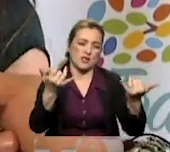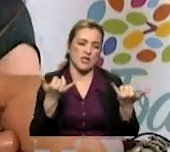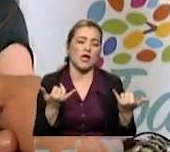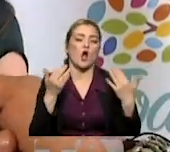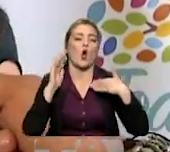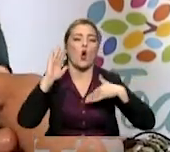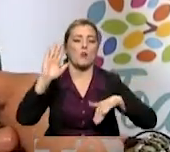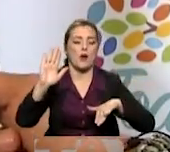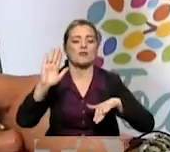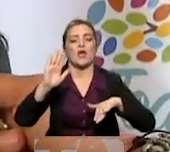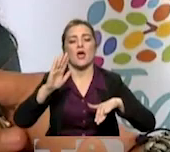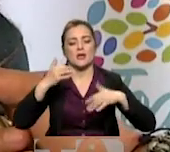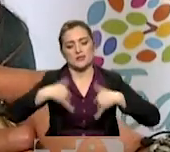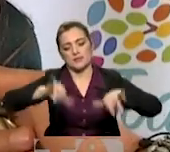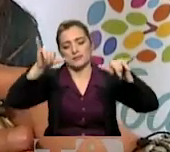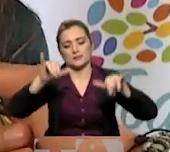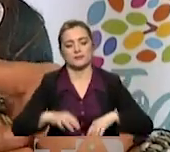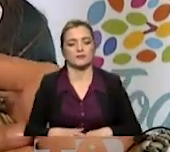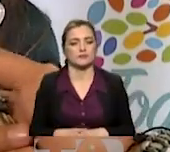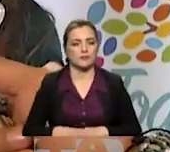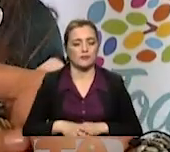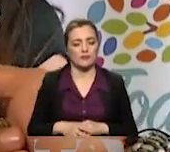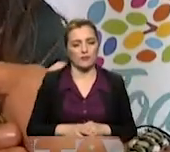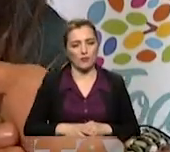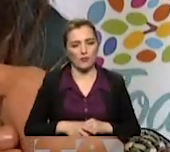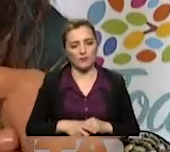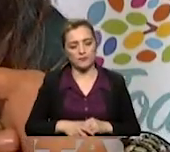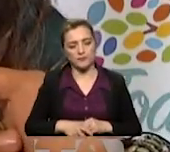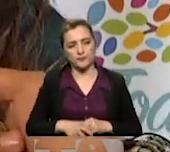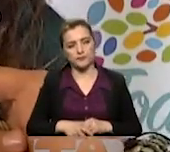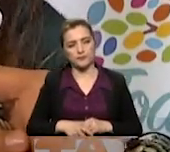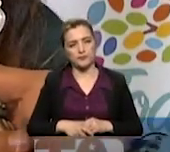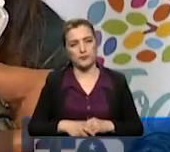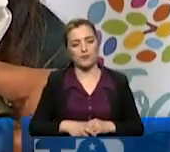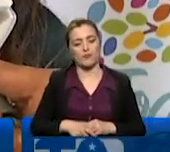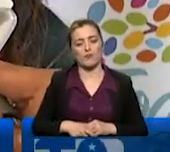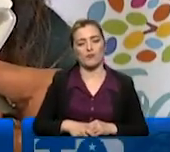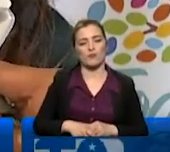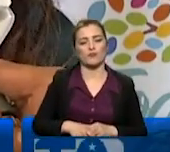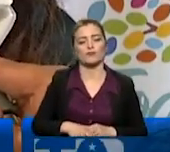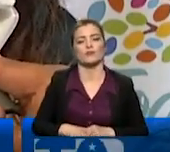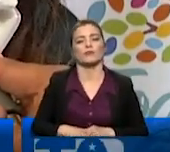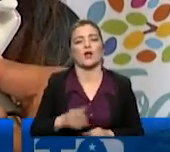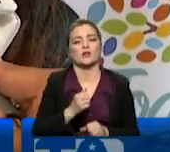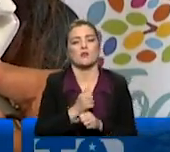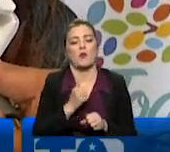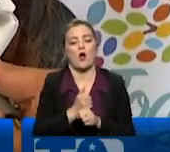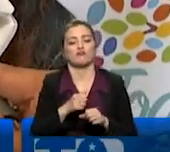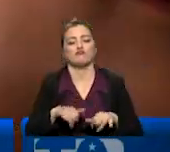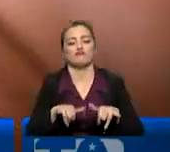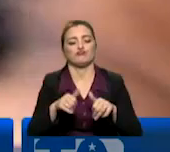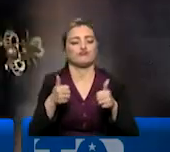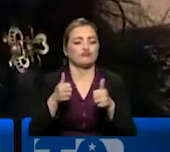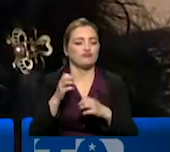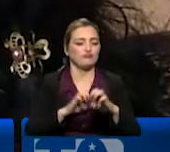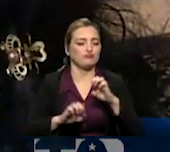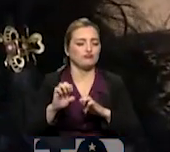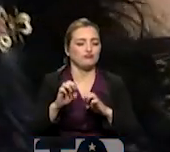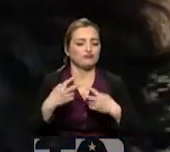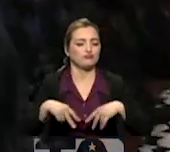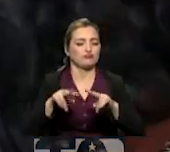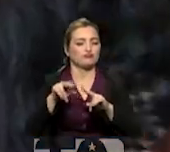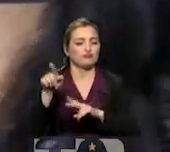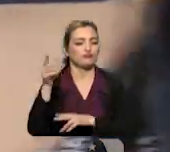contratos lo que queremos con estos procesos es garantizar mayor estabilidad laboral en el marco de la revalorización docente no